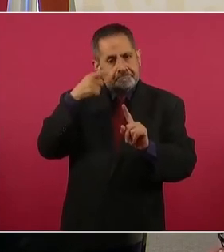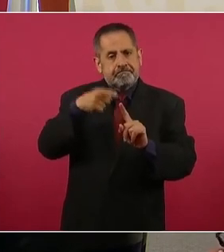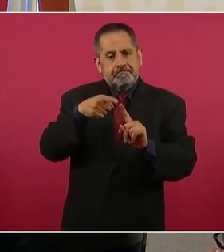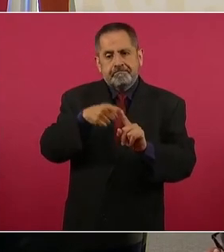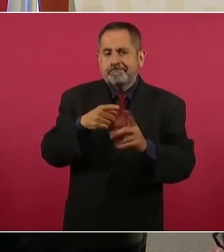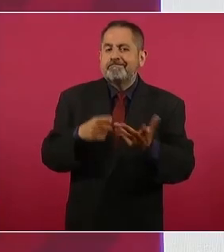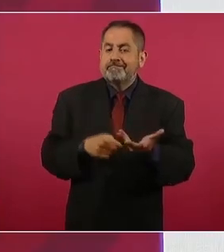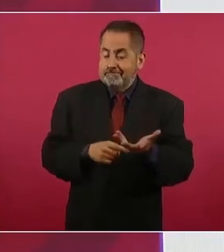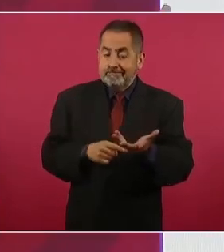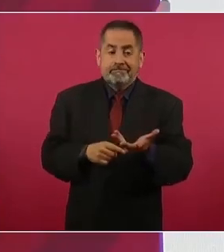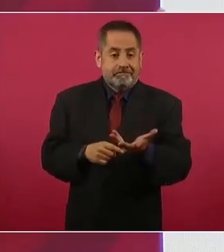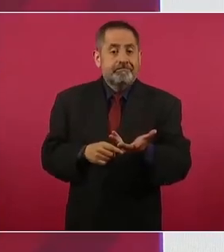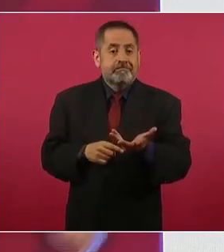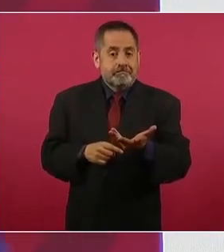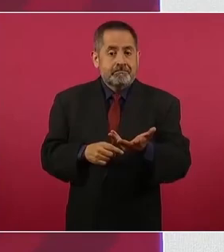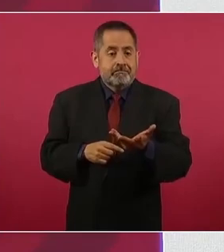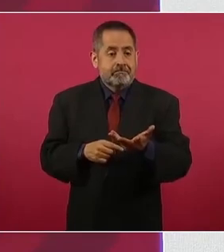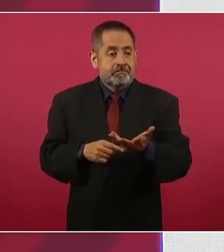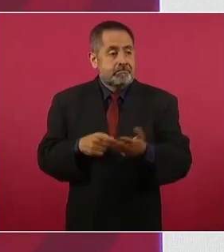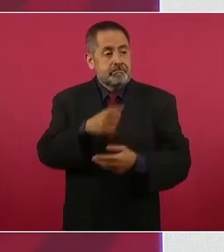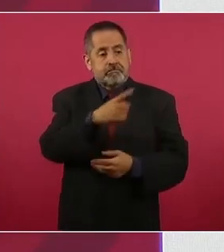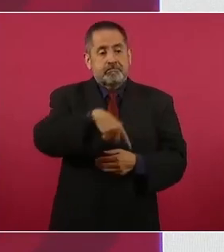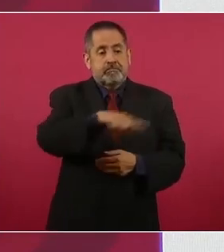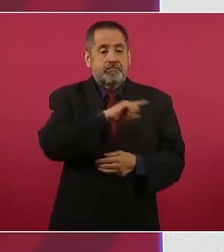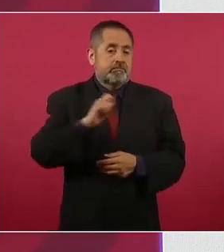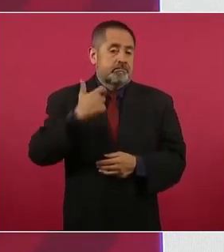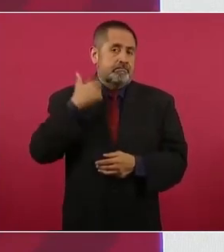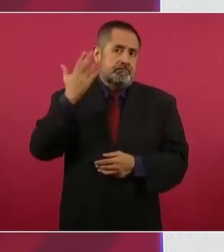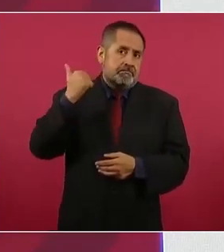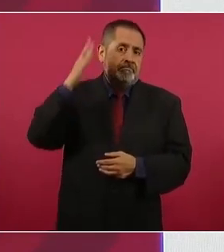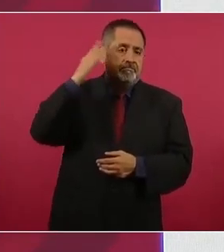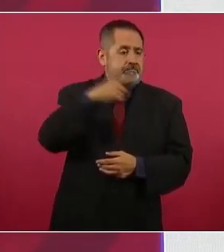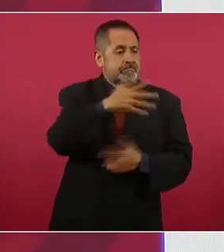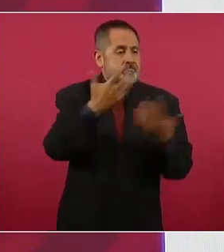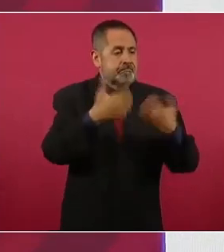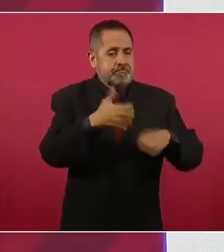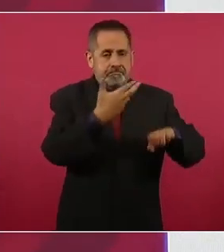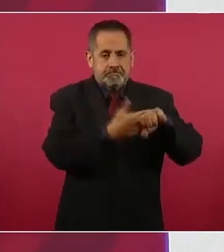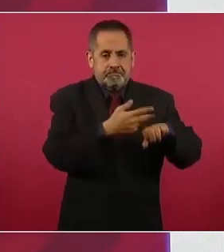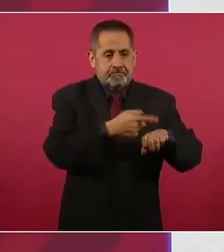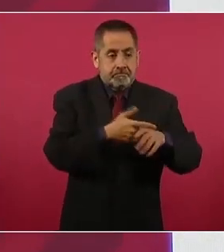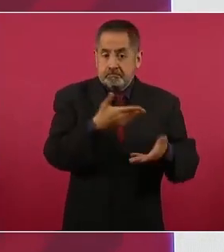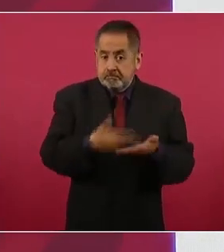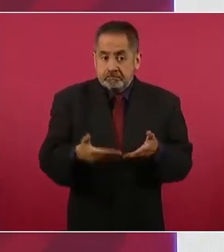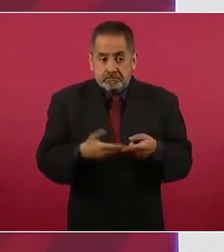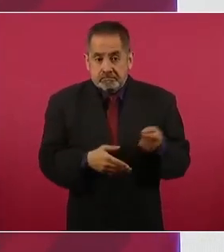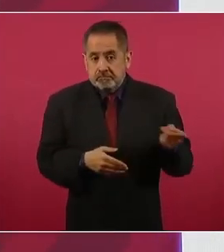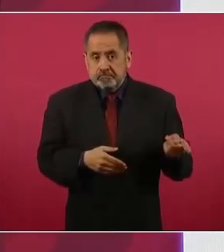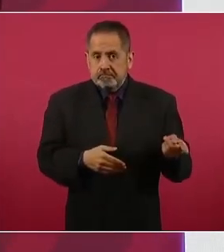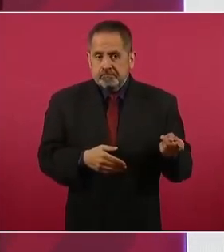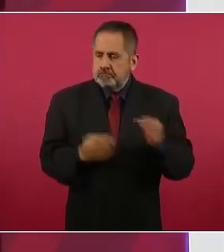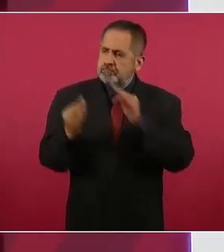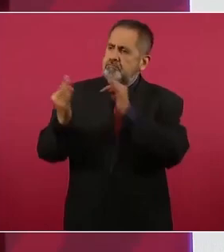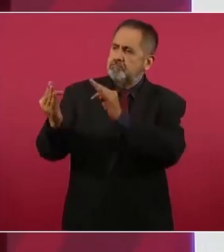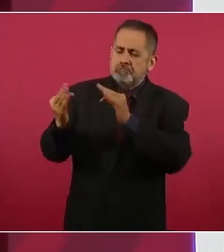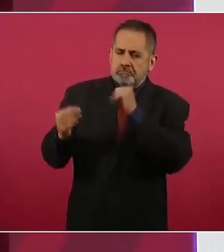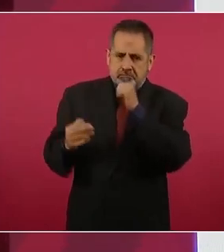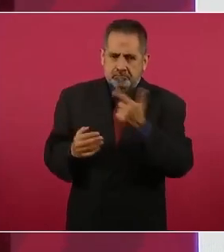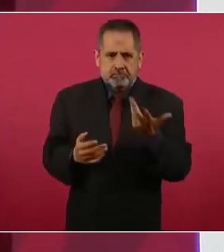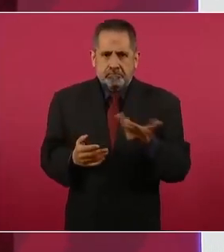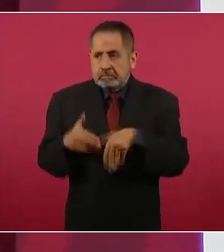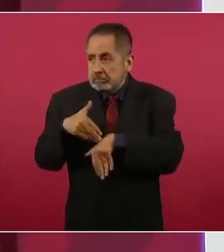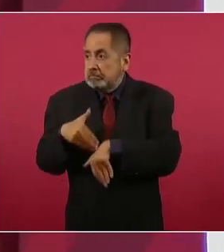a los empresarios de ahora, porque no se enfrentan.